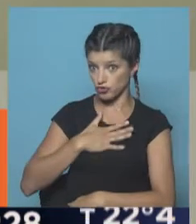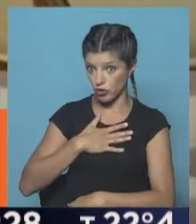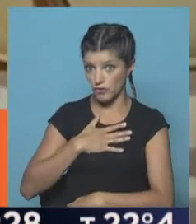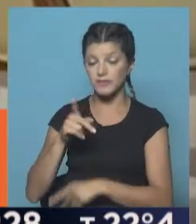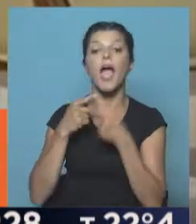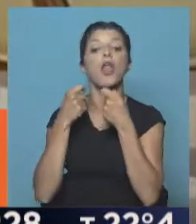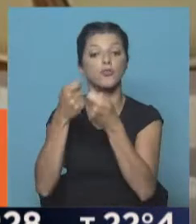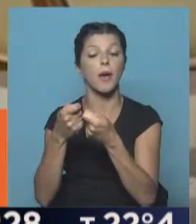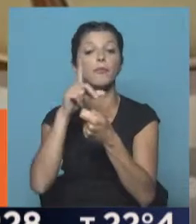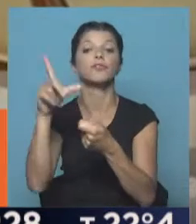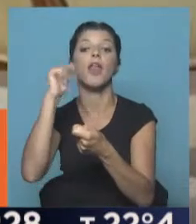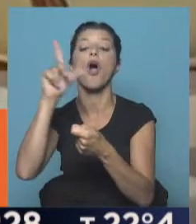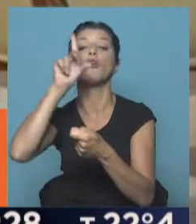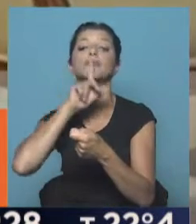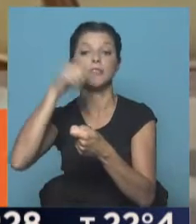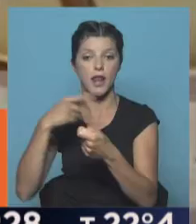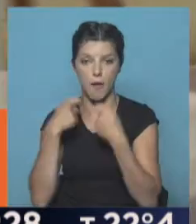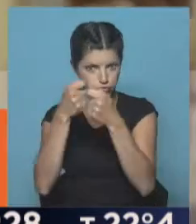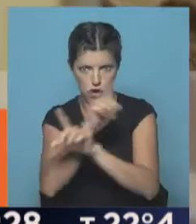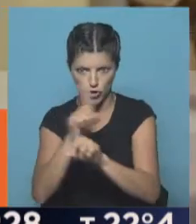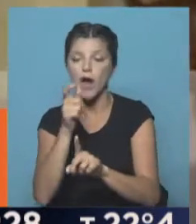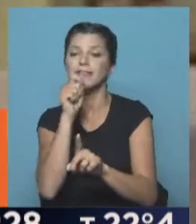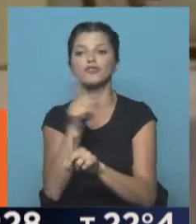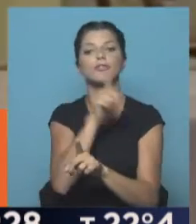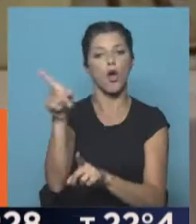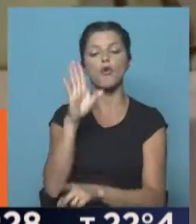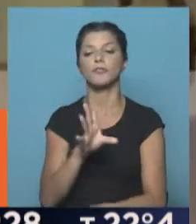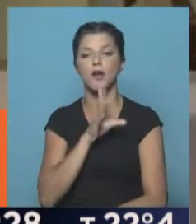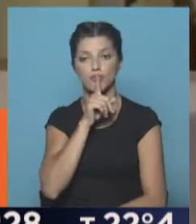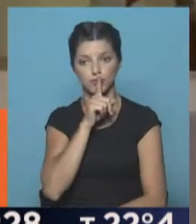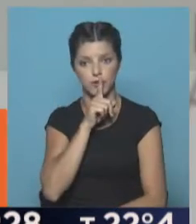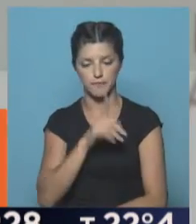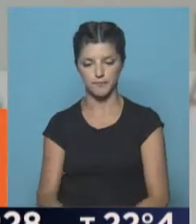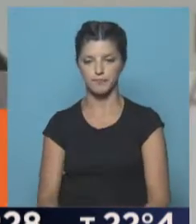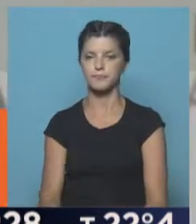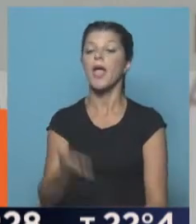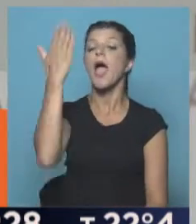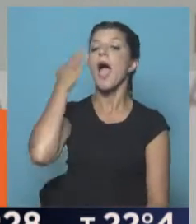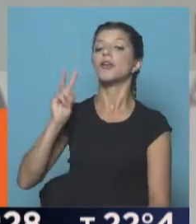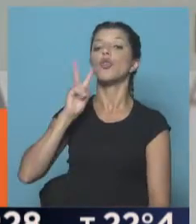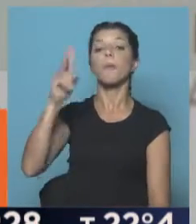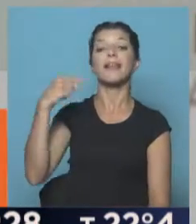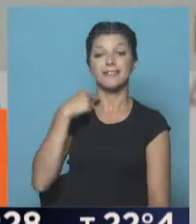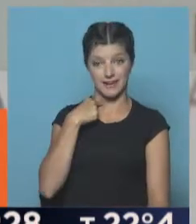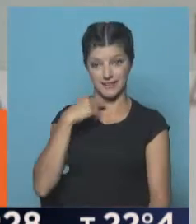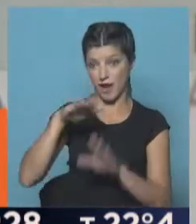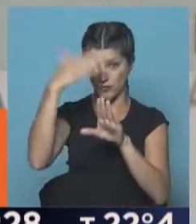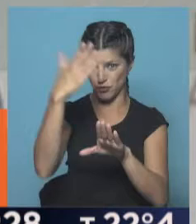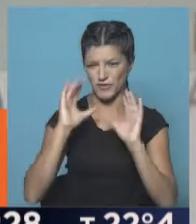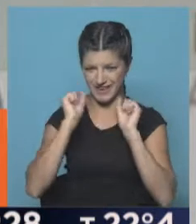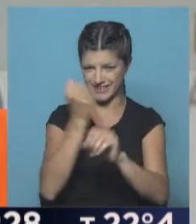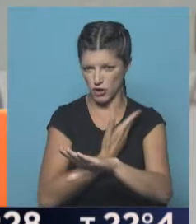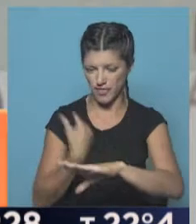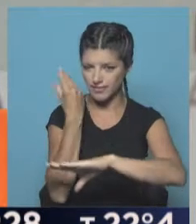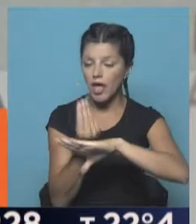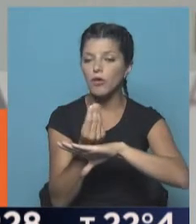en caso de una agresión rusa contra sus territorios. En 2013, el futuro secretario de Estado recibió la Orden